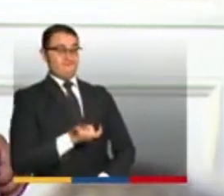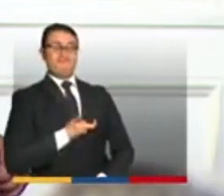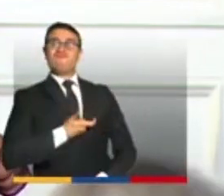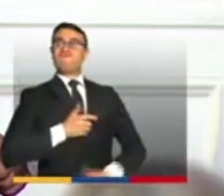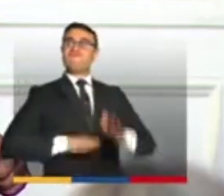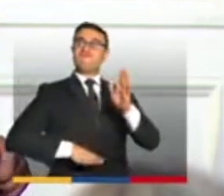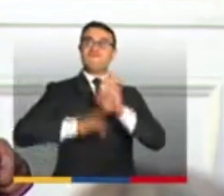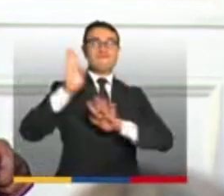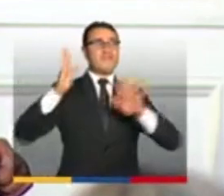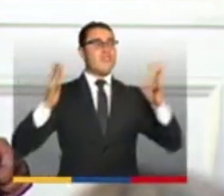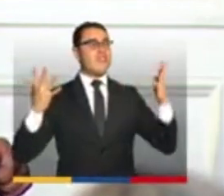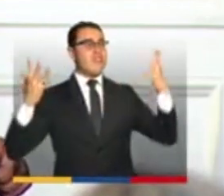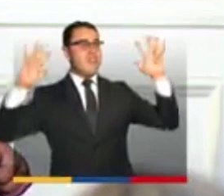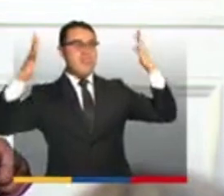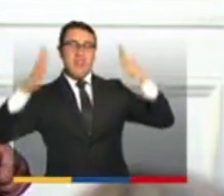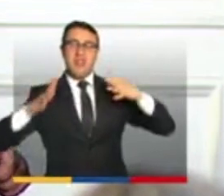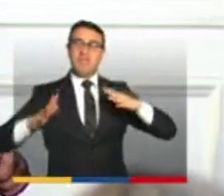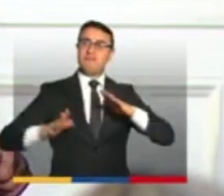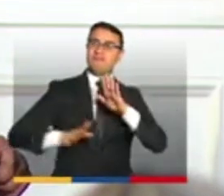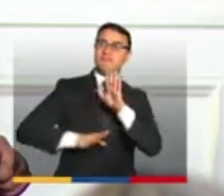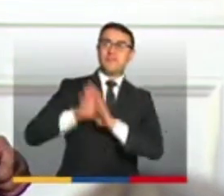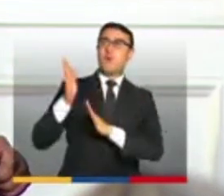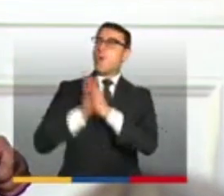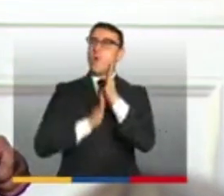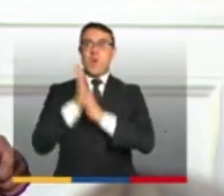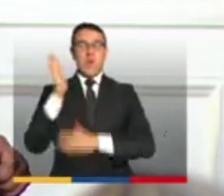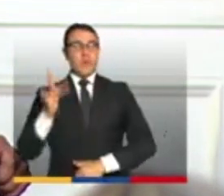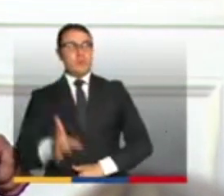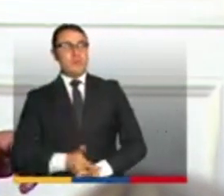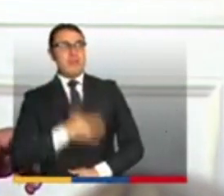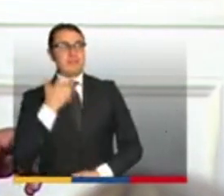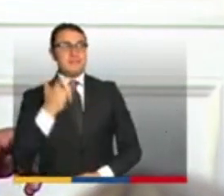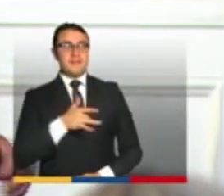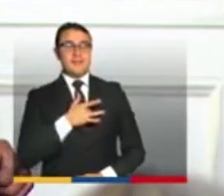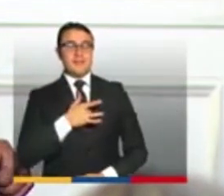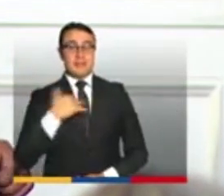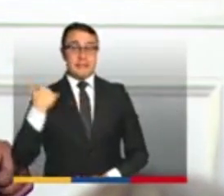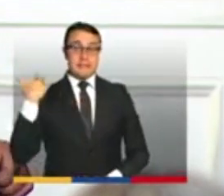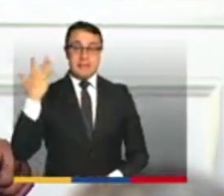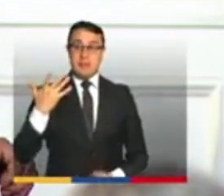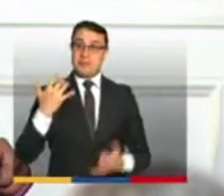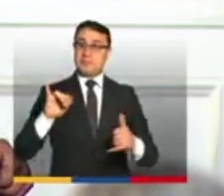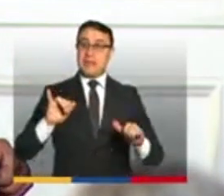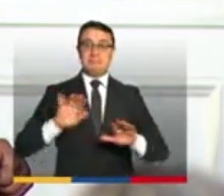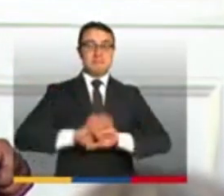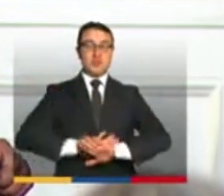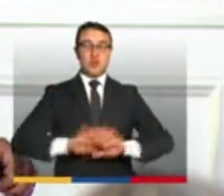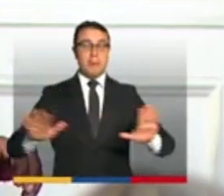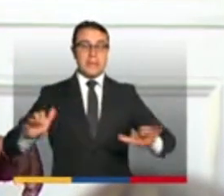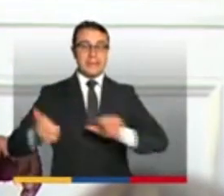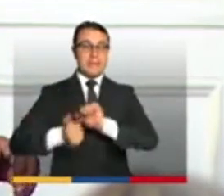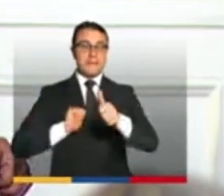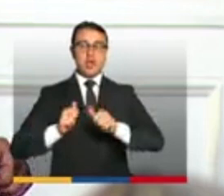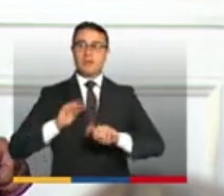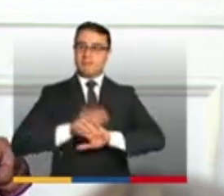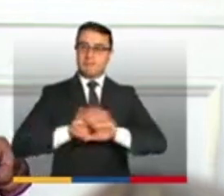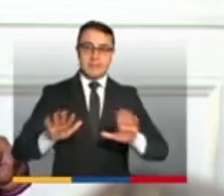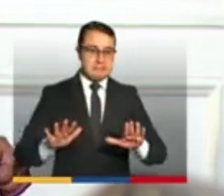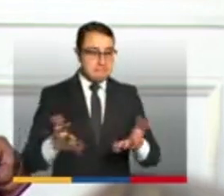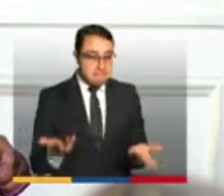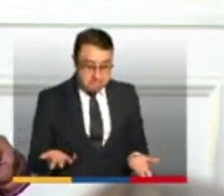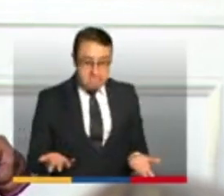glorias, para los aplausos, para las sensaciones. Y una vez ya pasó el momento, entonces quedaron